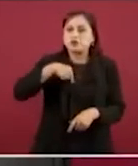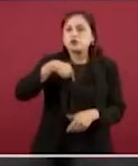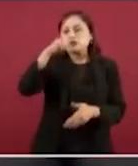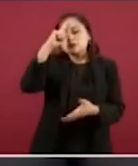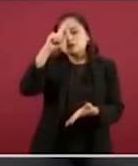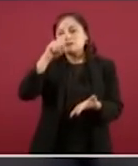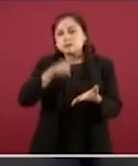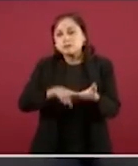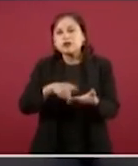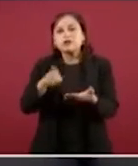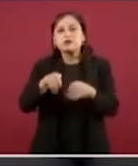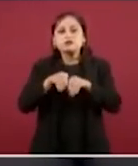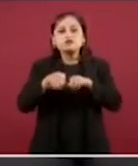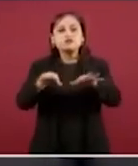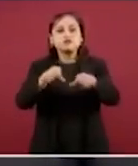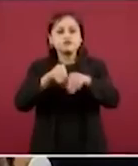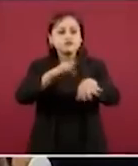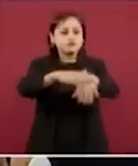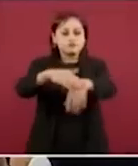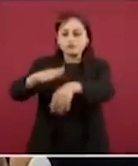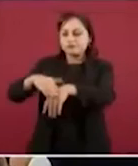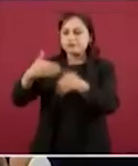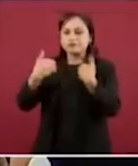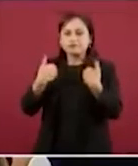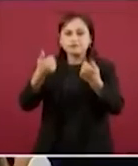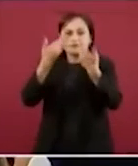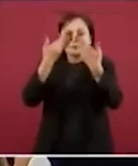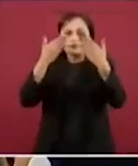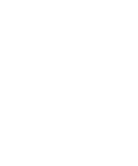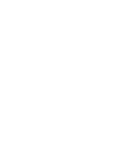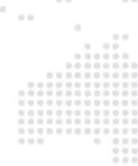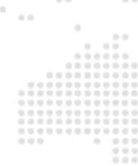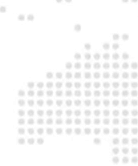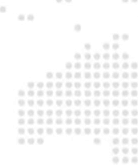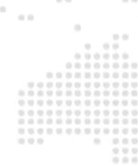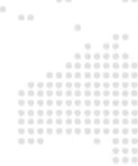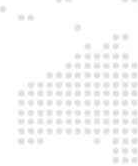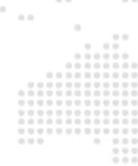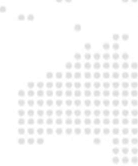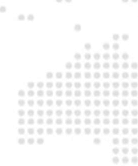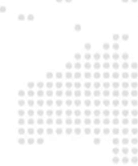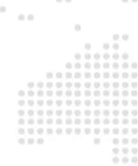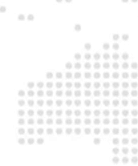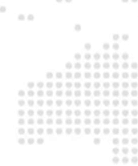con un ejercicio de difusión que estamos presentando el día del día de hoy